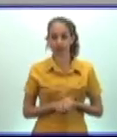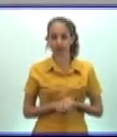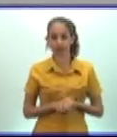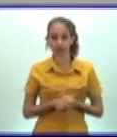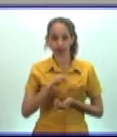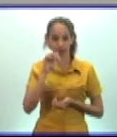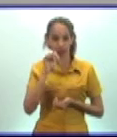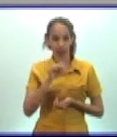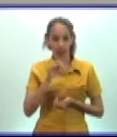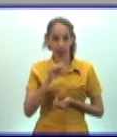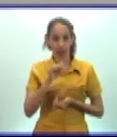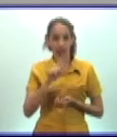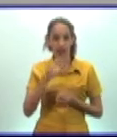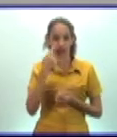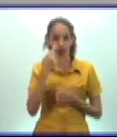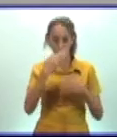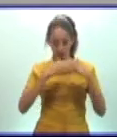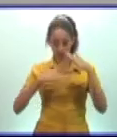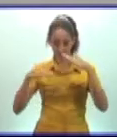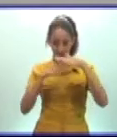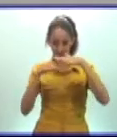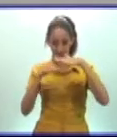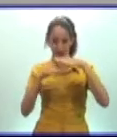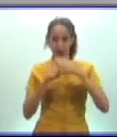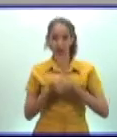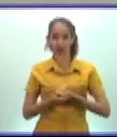Pasemos ahora al denominador.